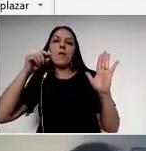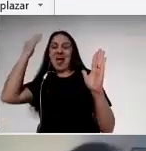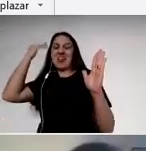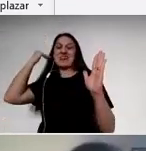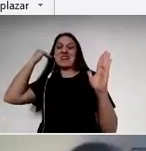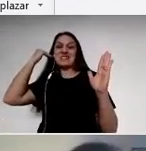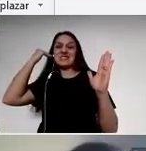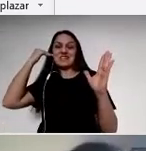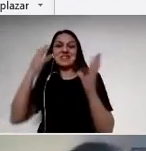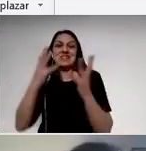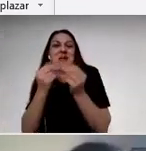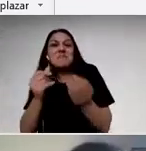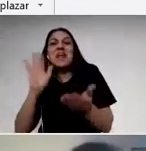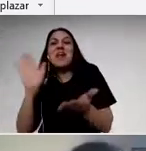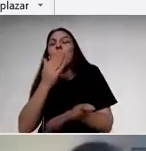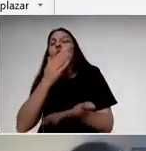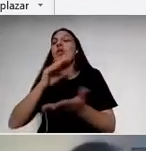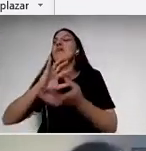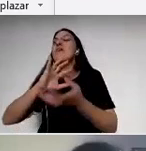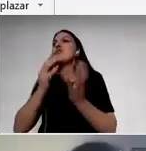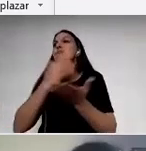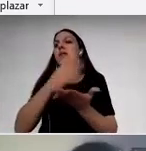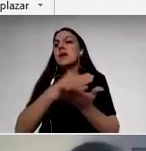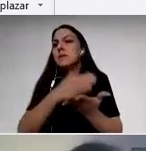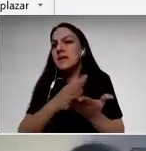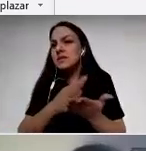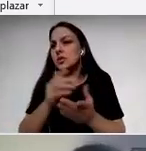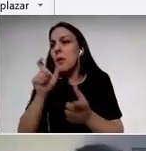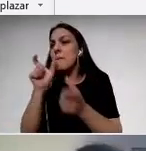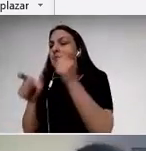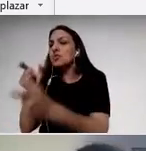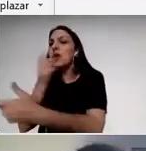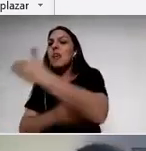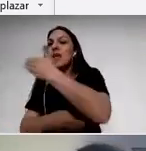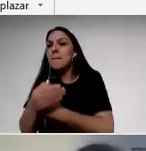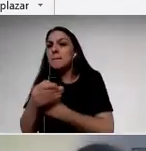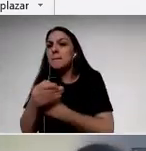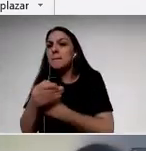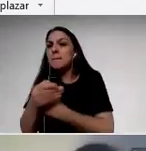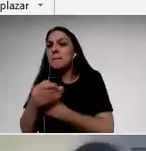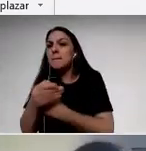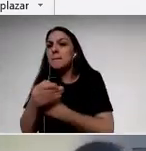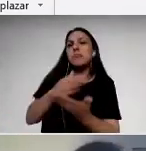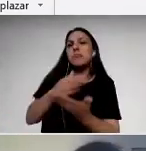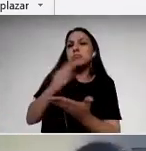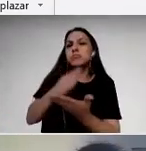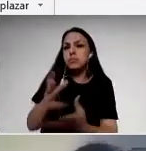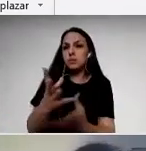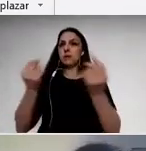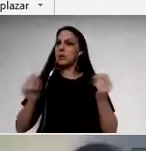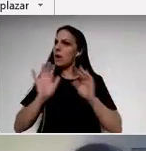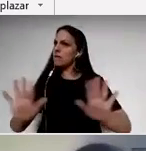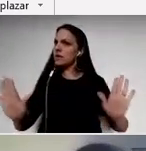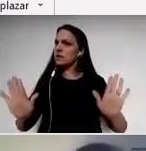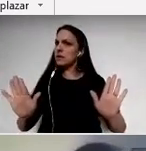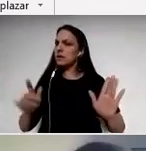integración contra las personas con discapacidad, es decir, fue pionera en esta mirada. Pero, por supuesto, la Convención de las